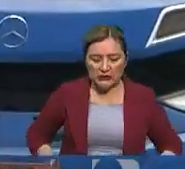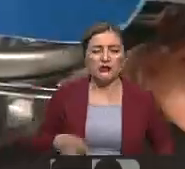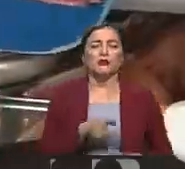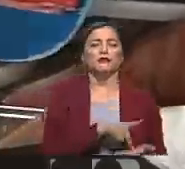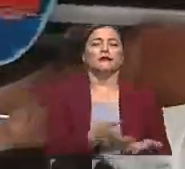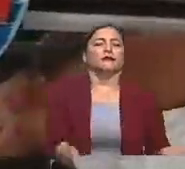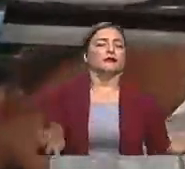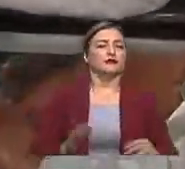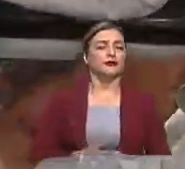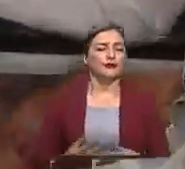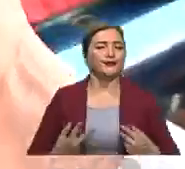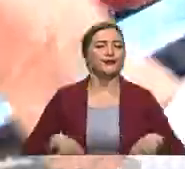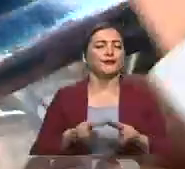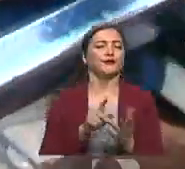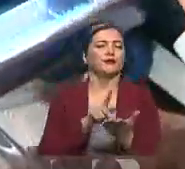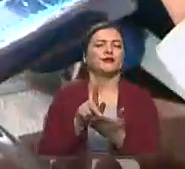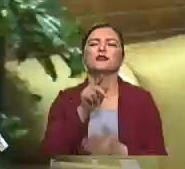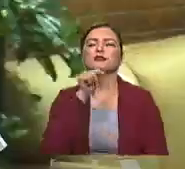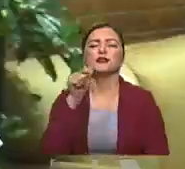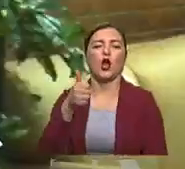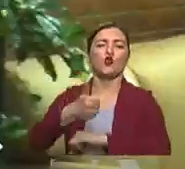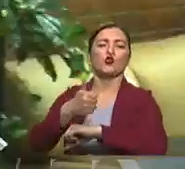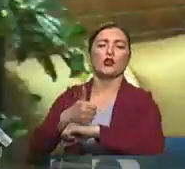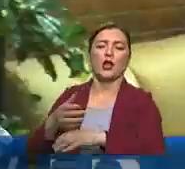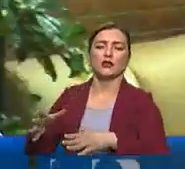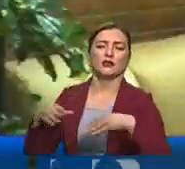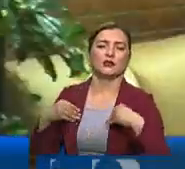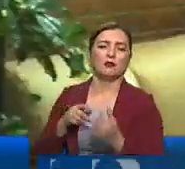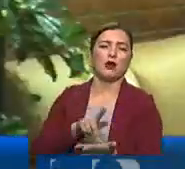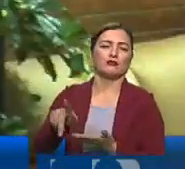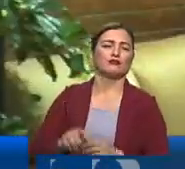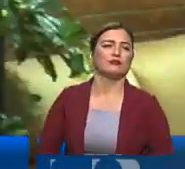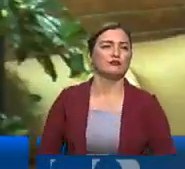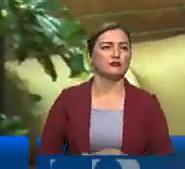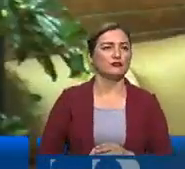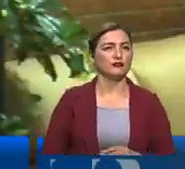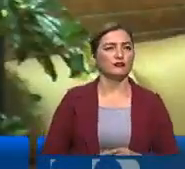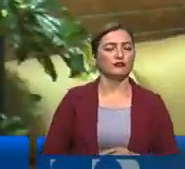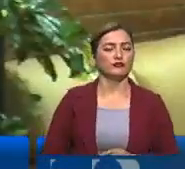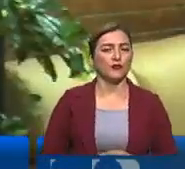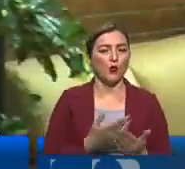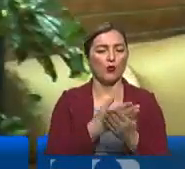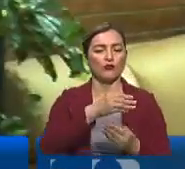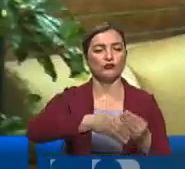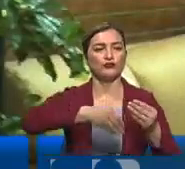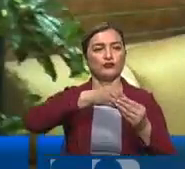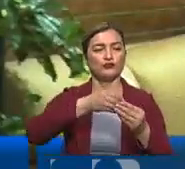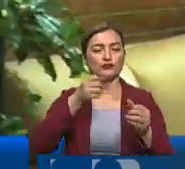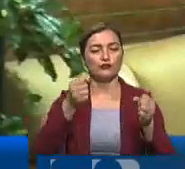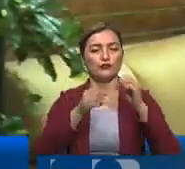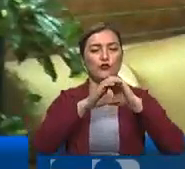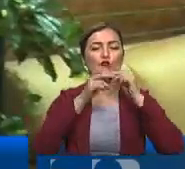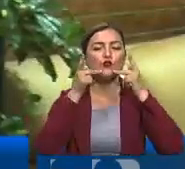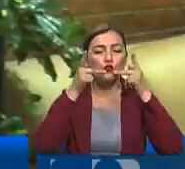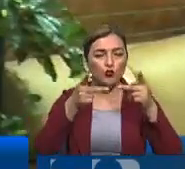incremento, debería ser asumido por las autoridades. Nosotros proponemos que se invierta en transporte